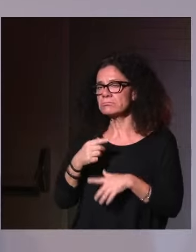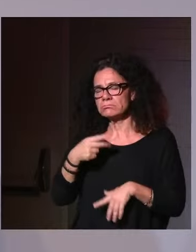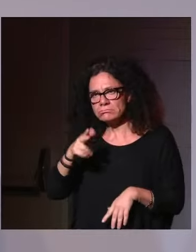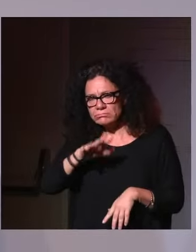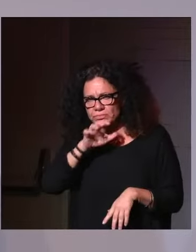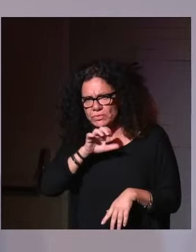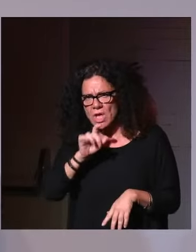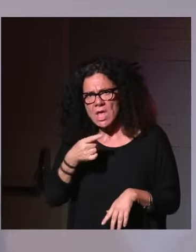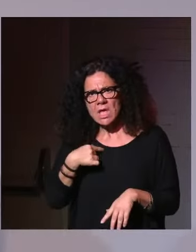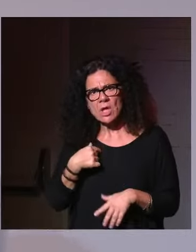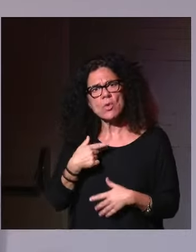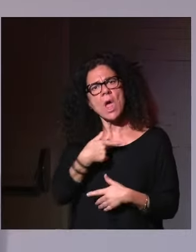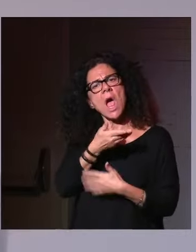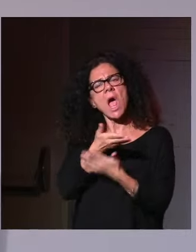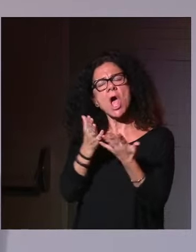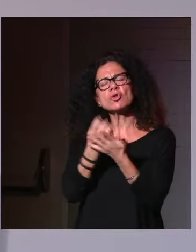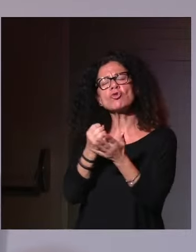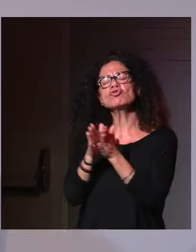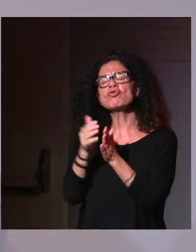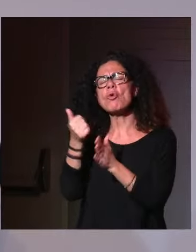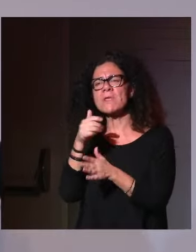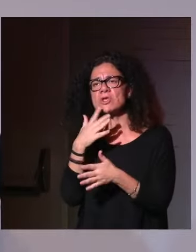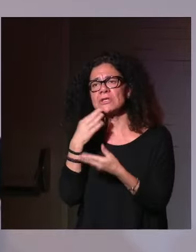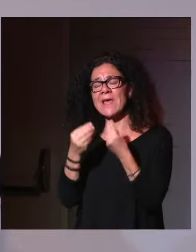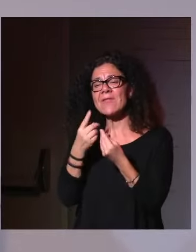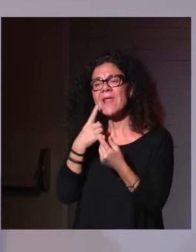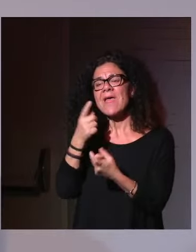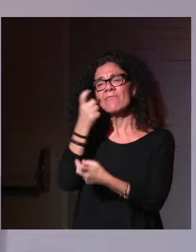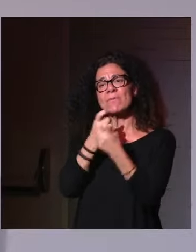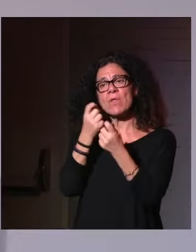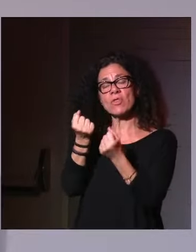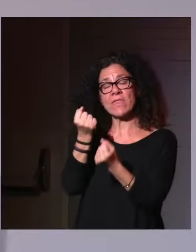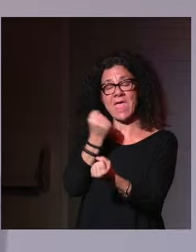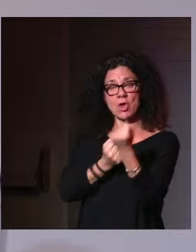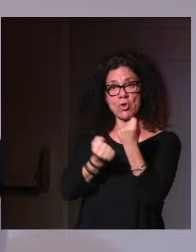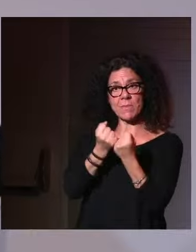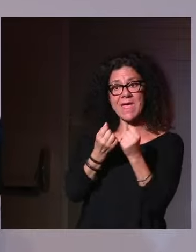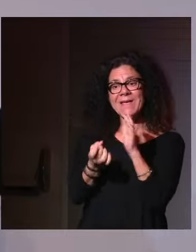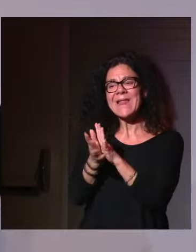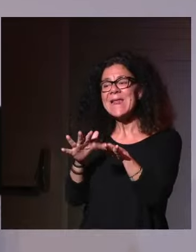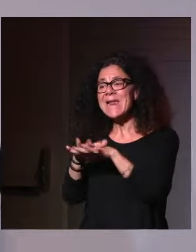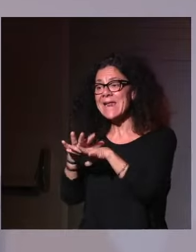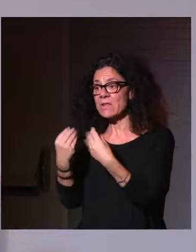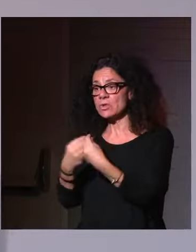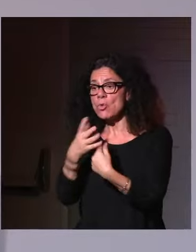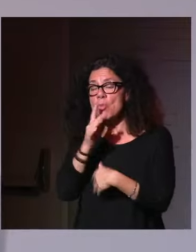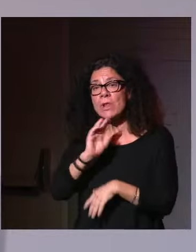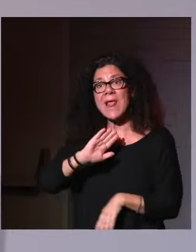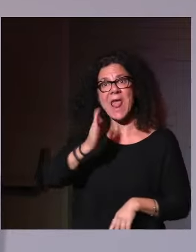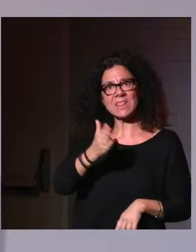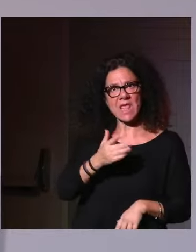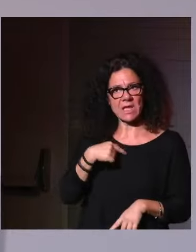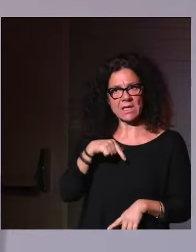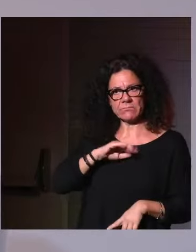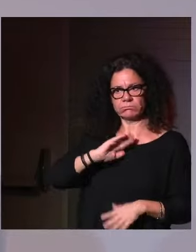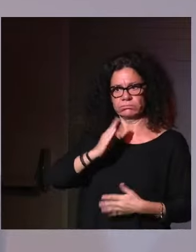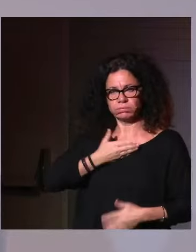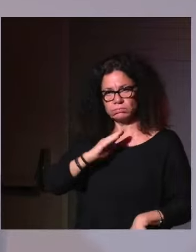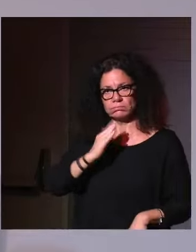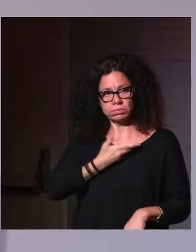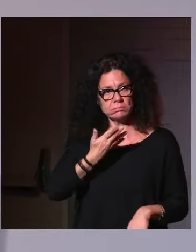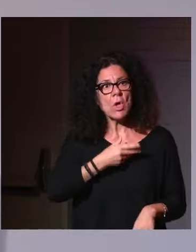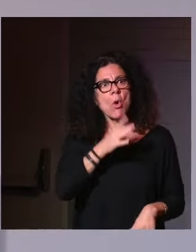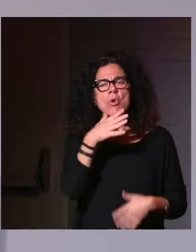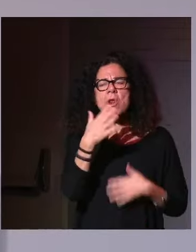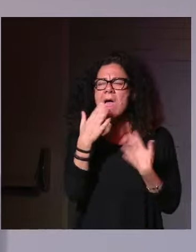imagino hacer todos los compañeros y compañeras que hacen información de economía que es generar redes entre ellos porque el ataque no que están recibiendo por hablar